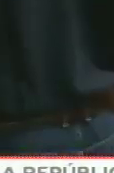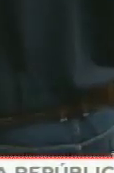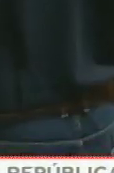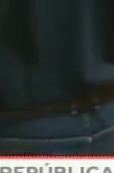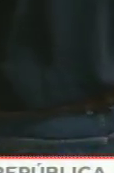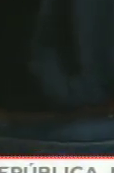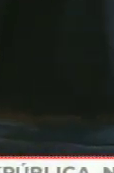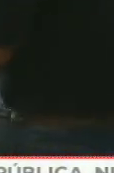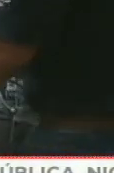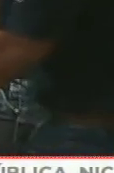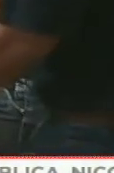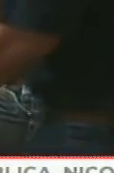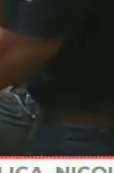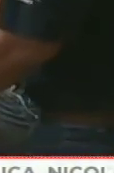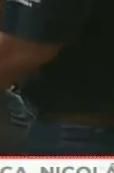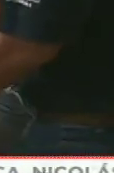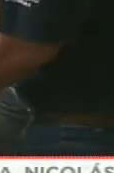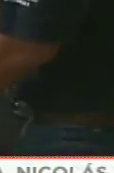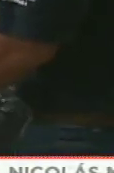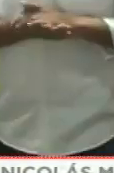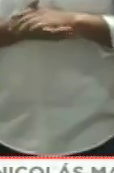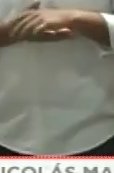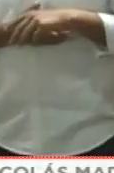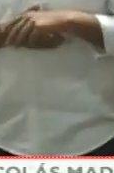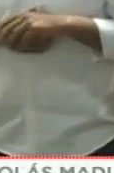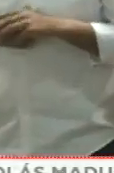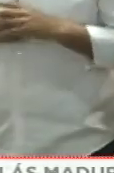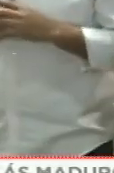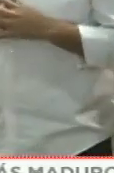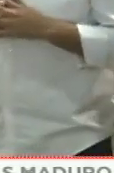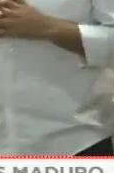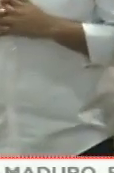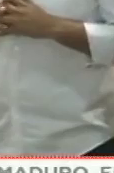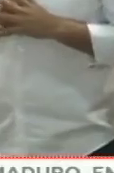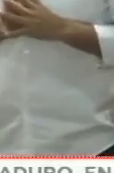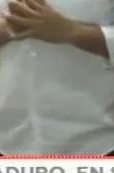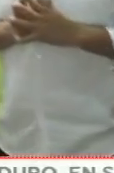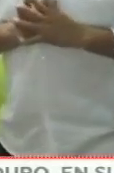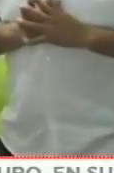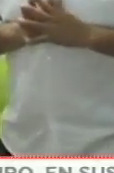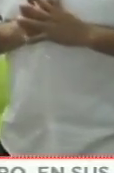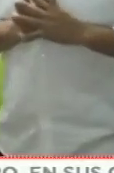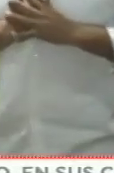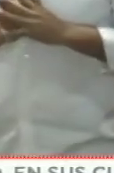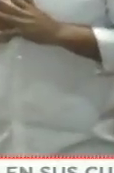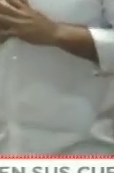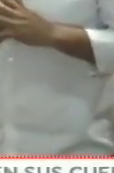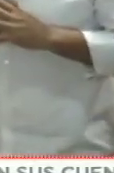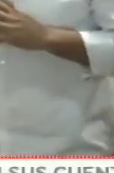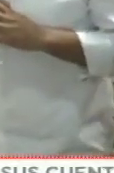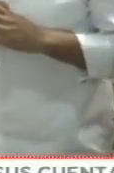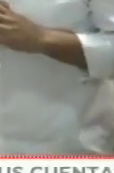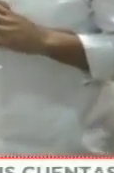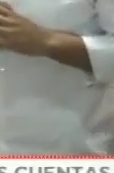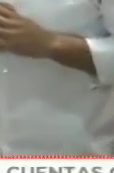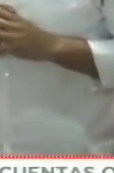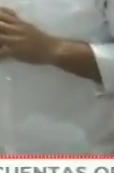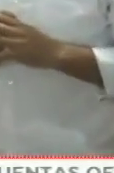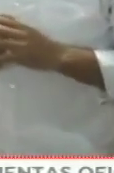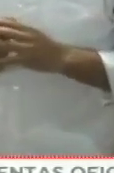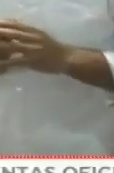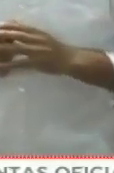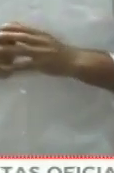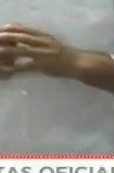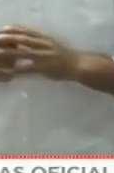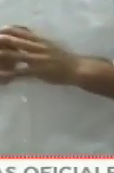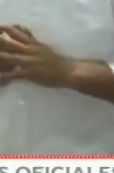América. Gracias. Primero que todo, darle un saludo revolucionario a usted, señor presidente. Darle muchísimas gracias